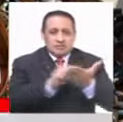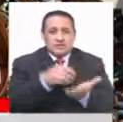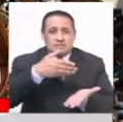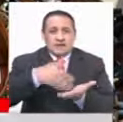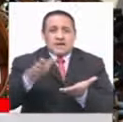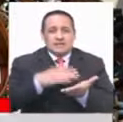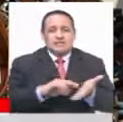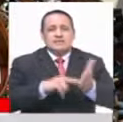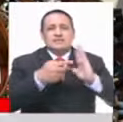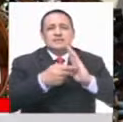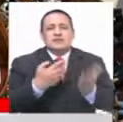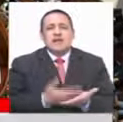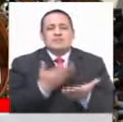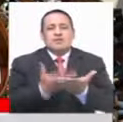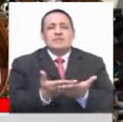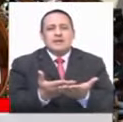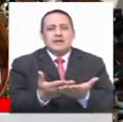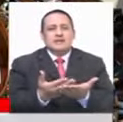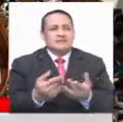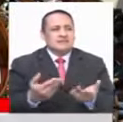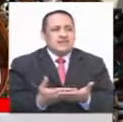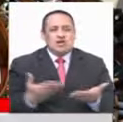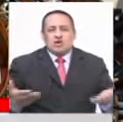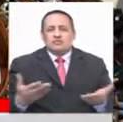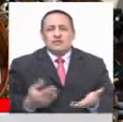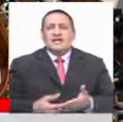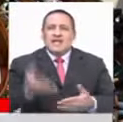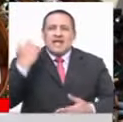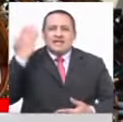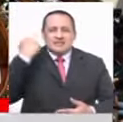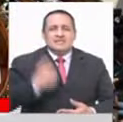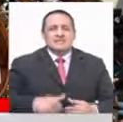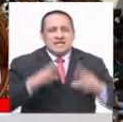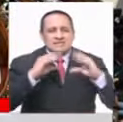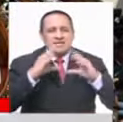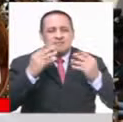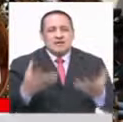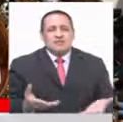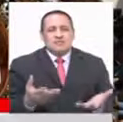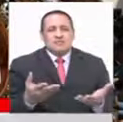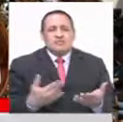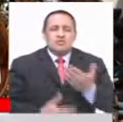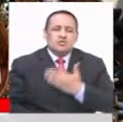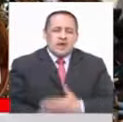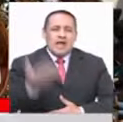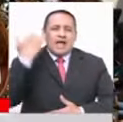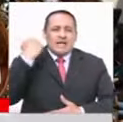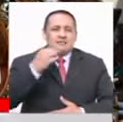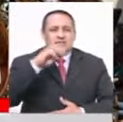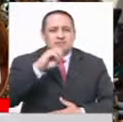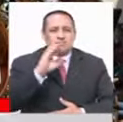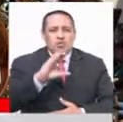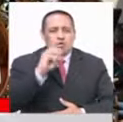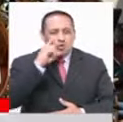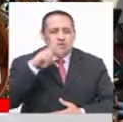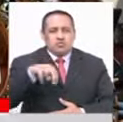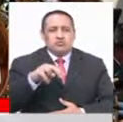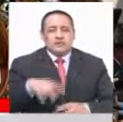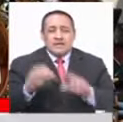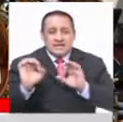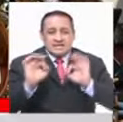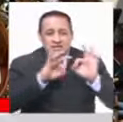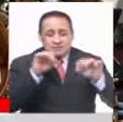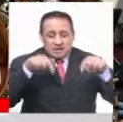se ha construido sobre la base de hechos que ya se discutieron en una anterior moción. Esta